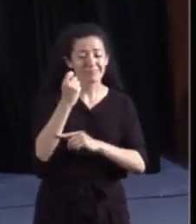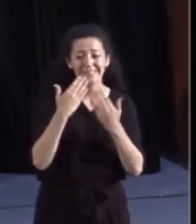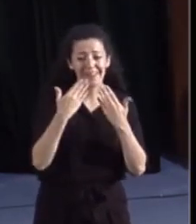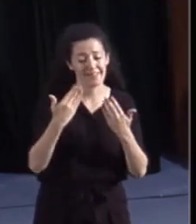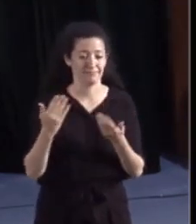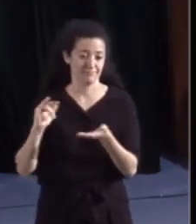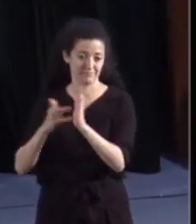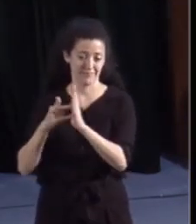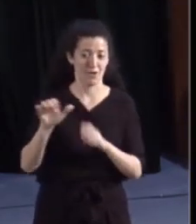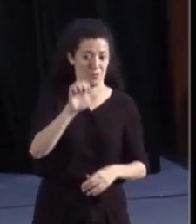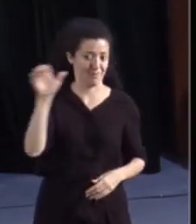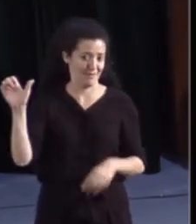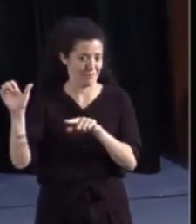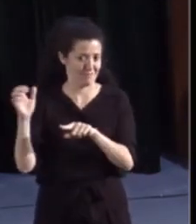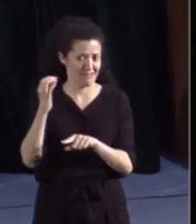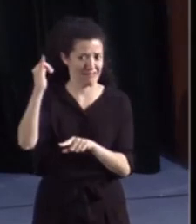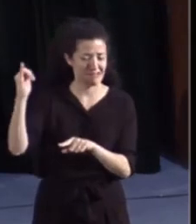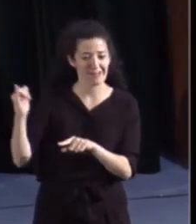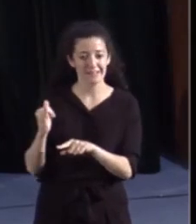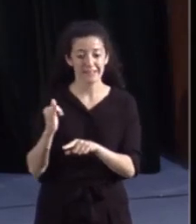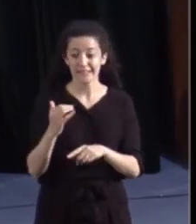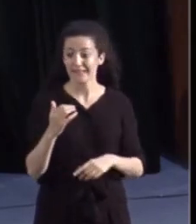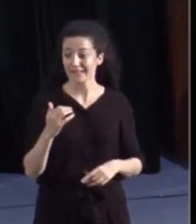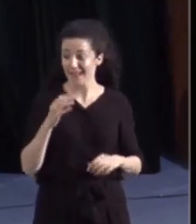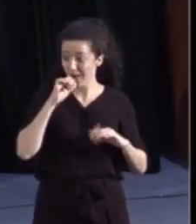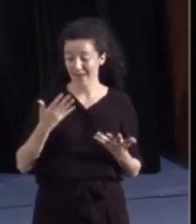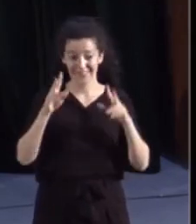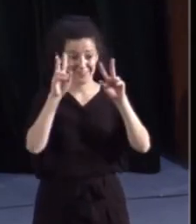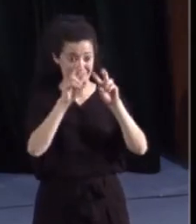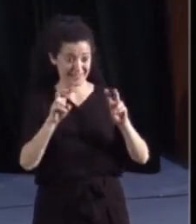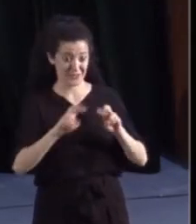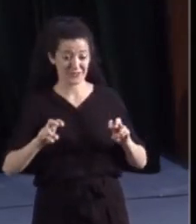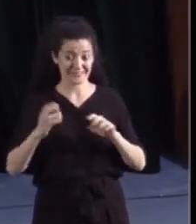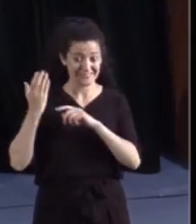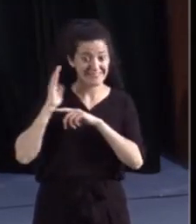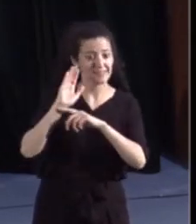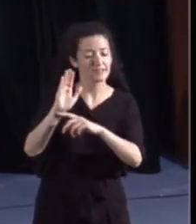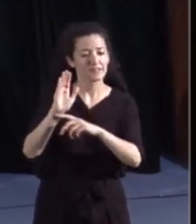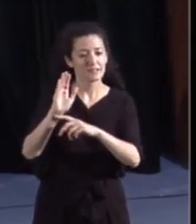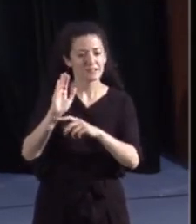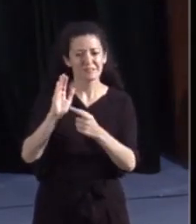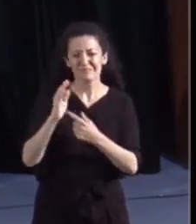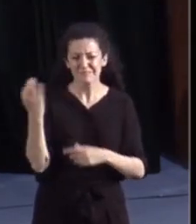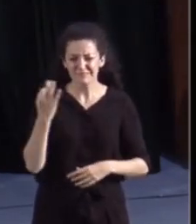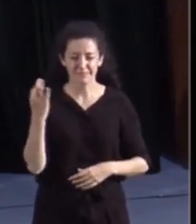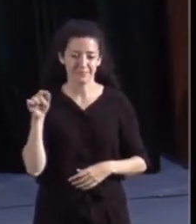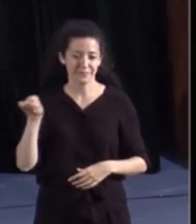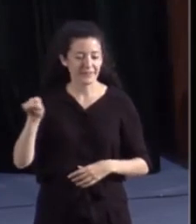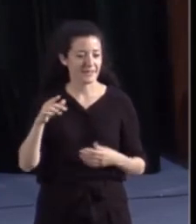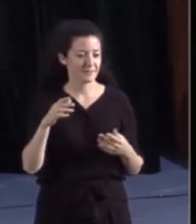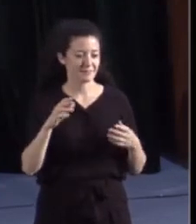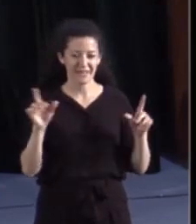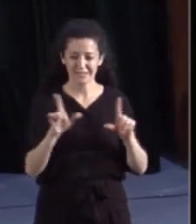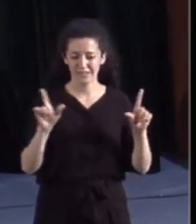europeos. En este caso, la investigación que os voy a presentar estuvo en el marco de HBB for All y también